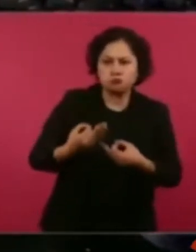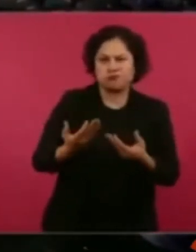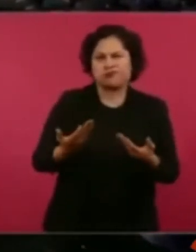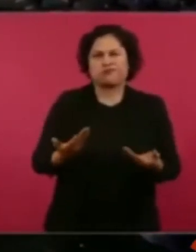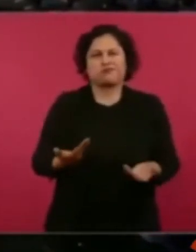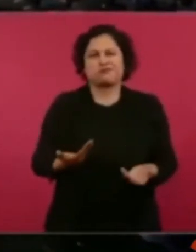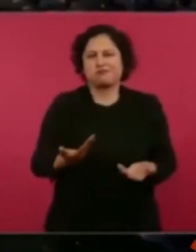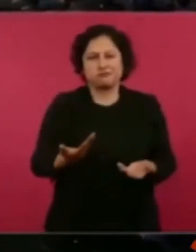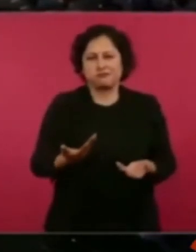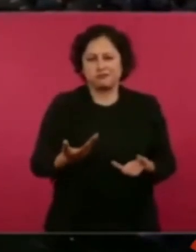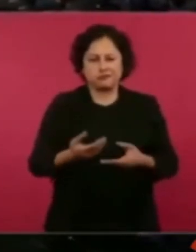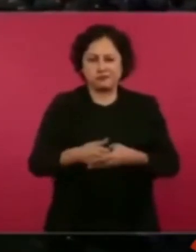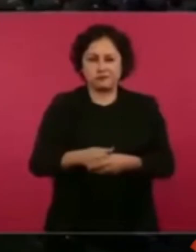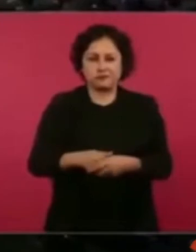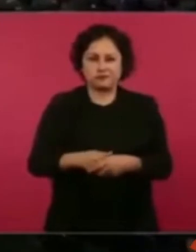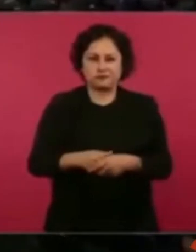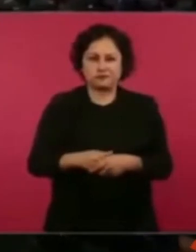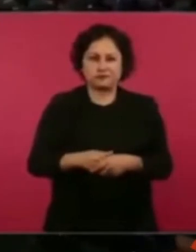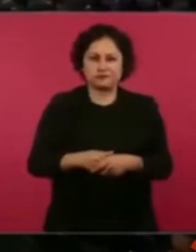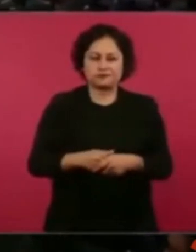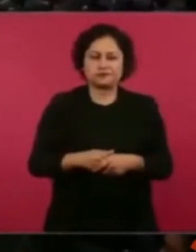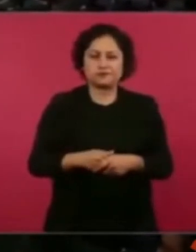sino